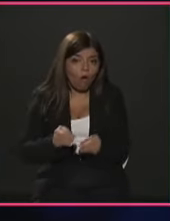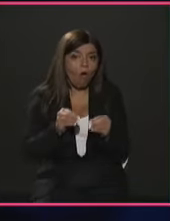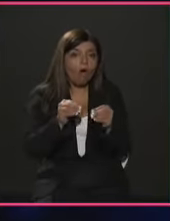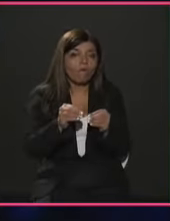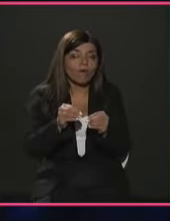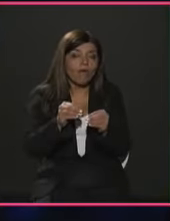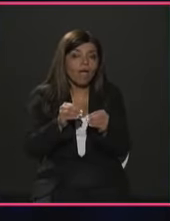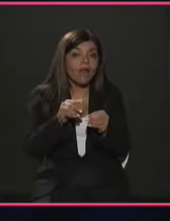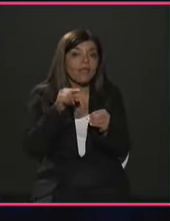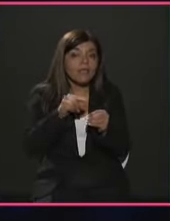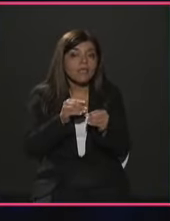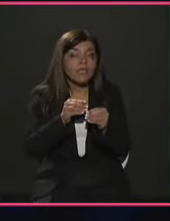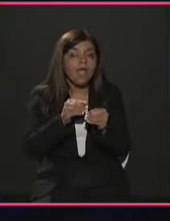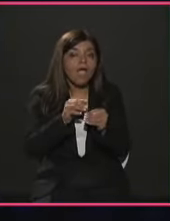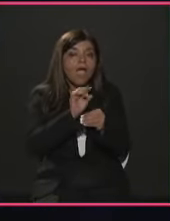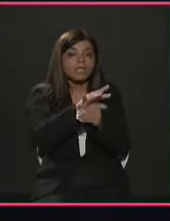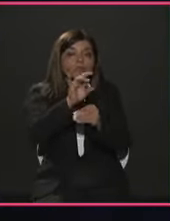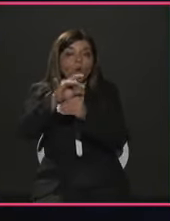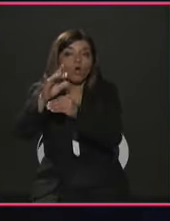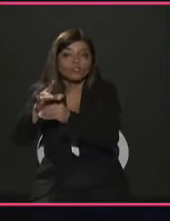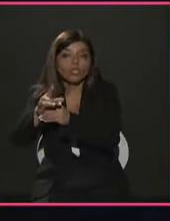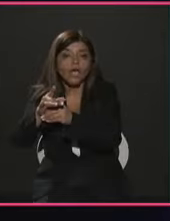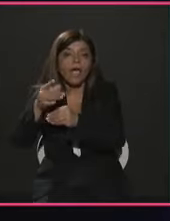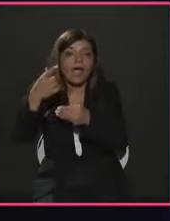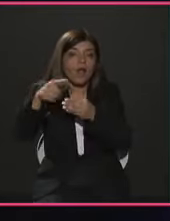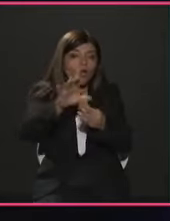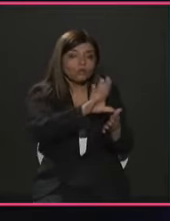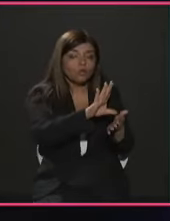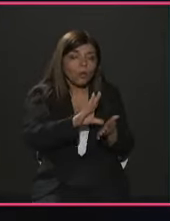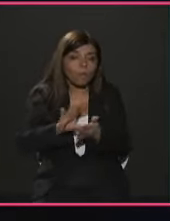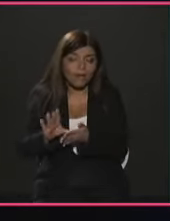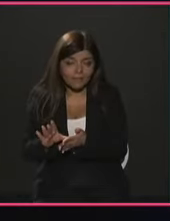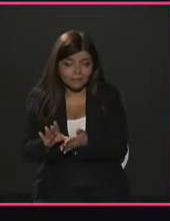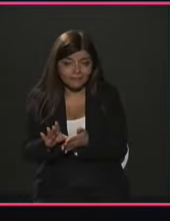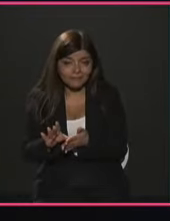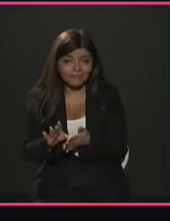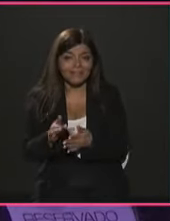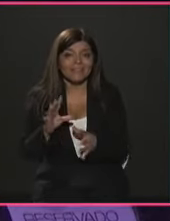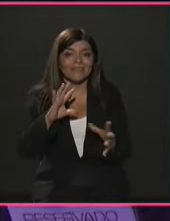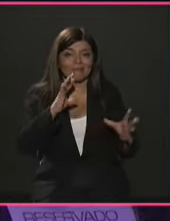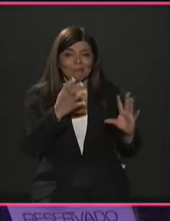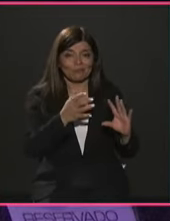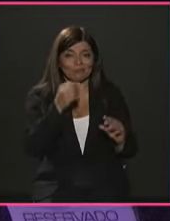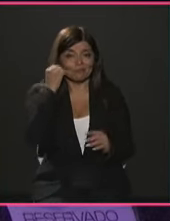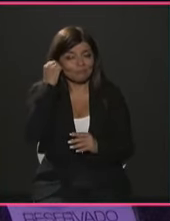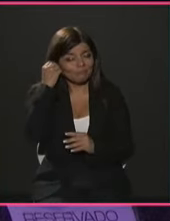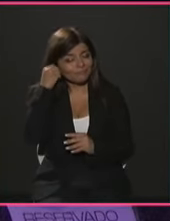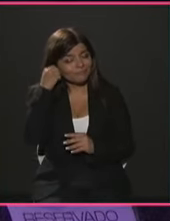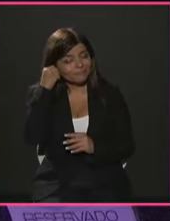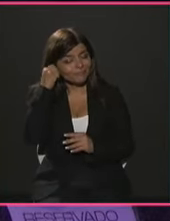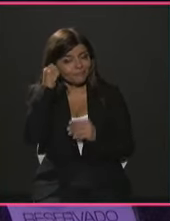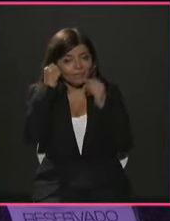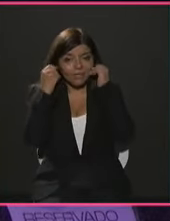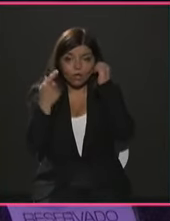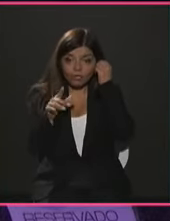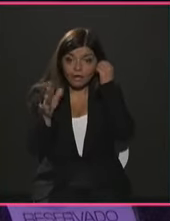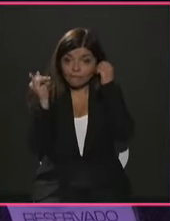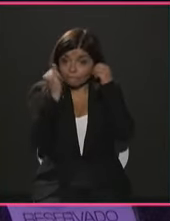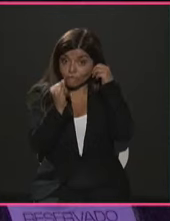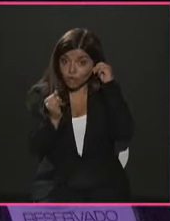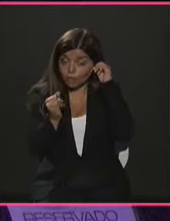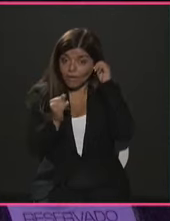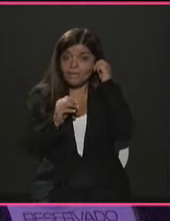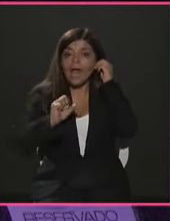hidrógeno y exportar nuestro excedente de Electricidad renovable a otros países del Mundo otra manera de pensarlo es que el